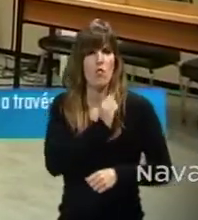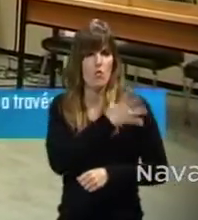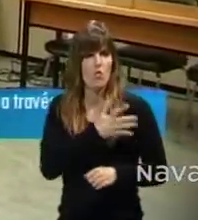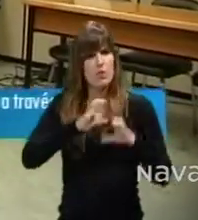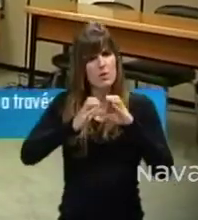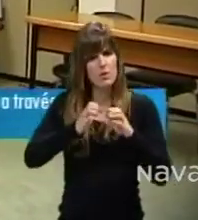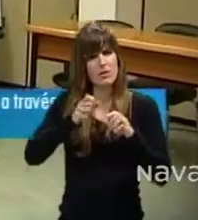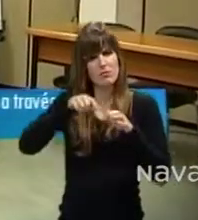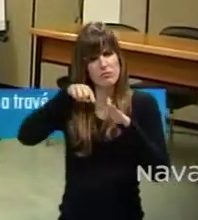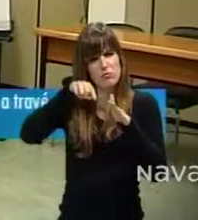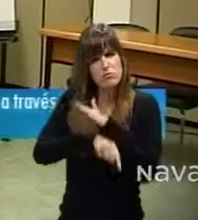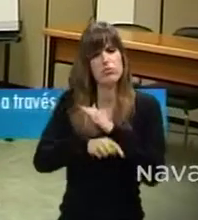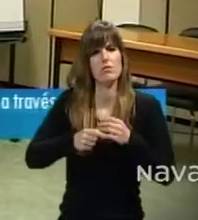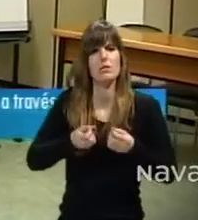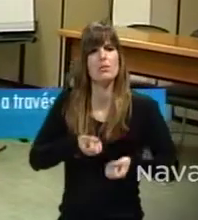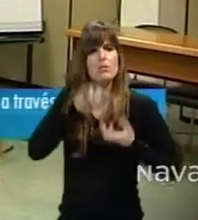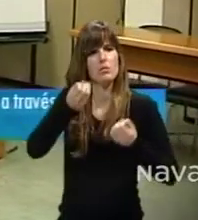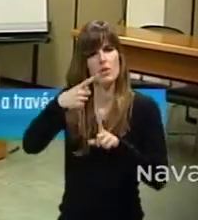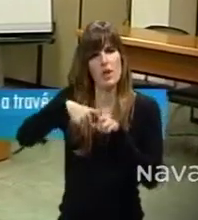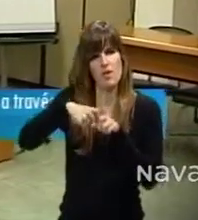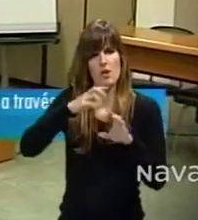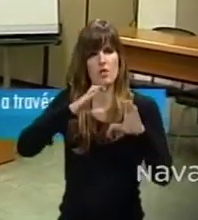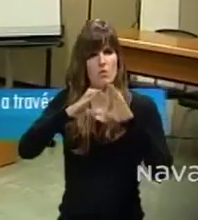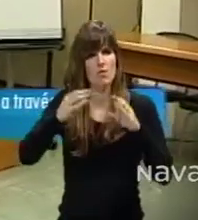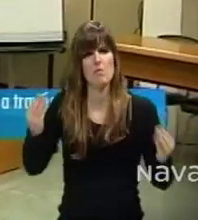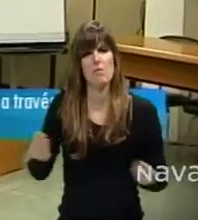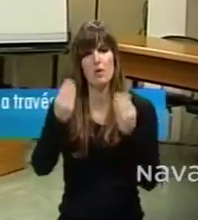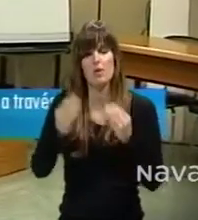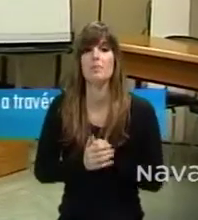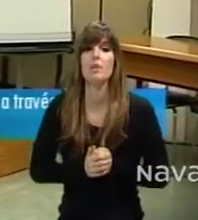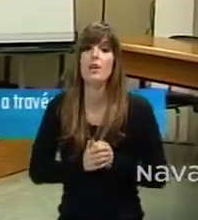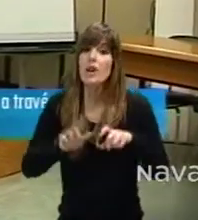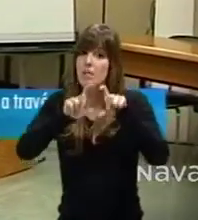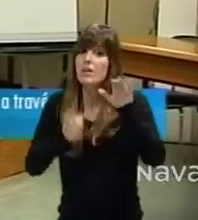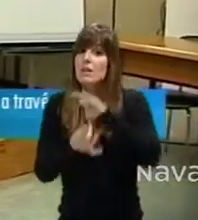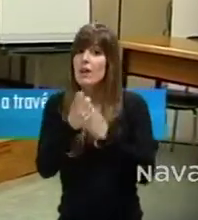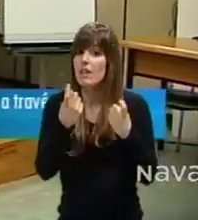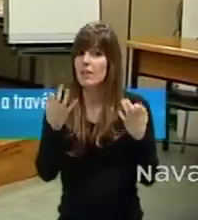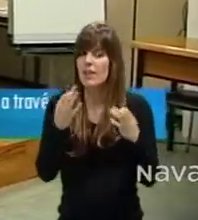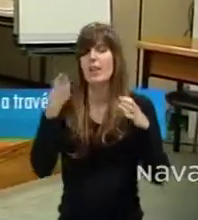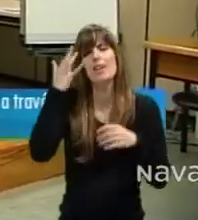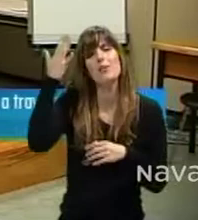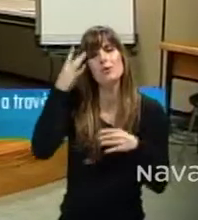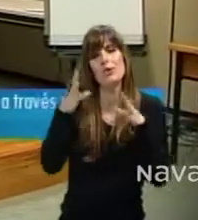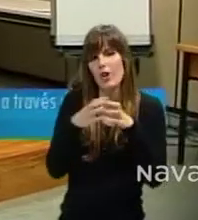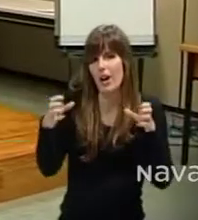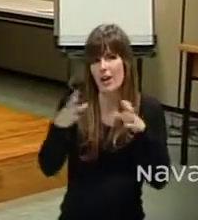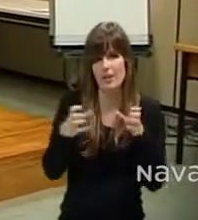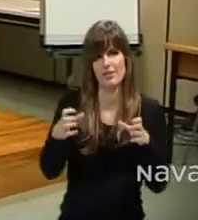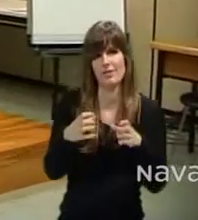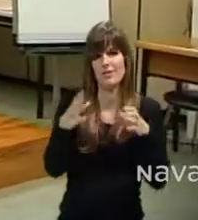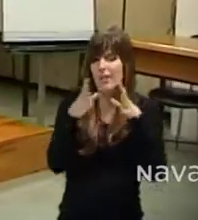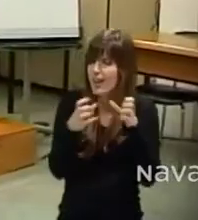evidentemente con esa herramienta tu nivel de comunicación. Pues lo que hace falta yo creo que es ilusión, mucha ilusión y muchas ganas. Saber que lo que intentas transmitir,